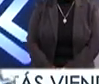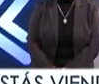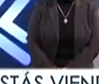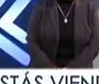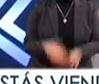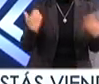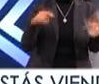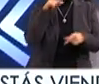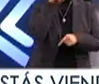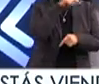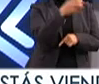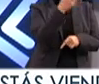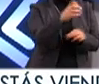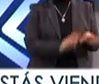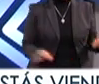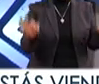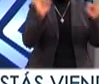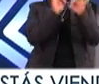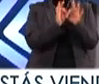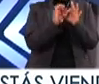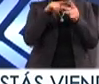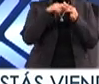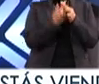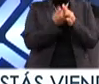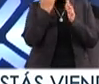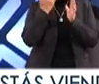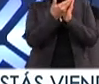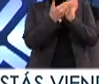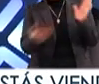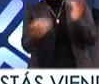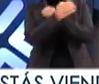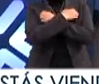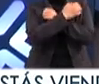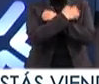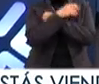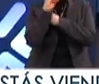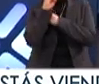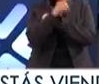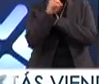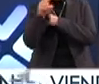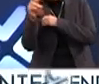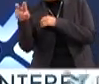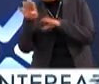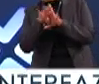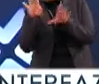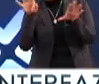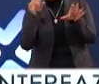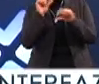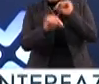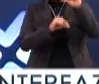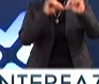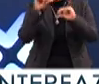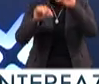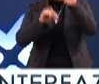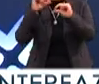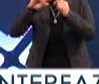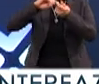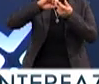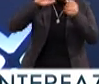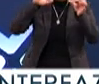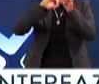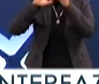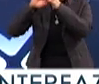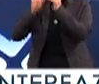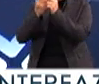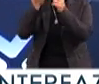Bueno, pues ahí está este importante inicio de etapa en materia educativa. En aquelis vimos cómo se han venido ya configurando